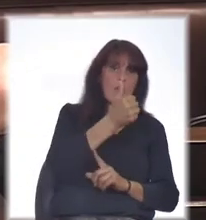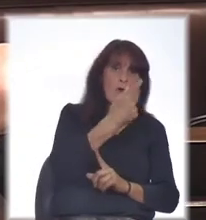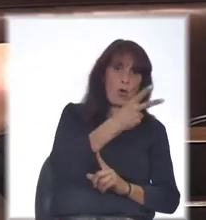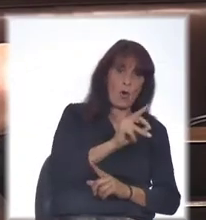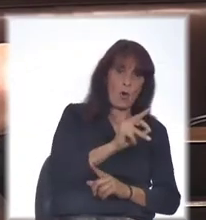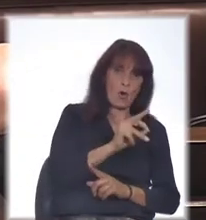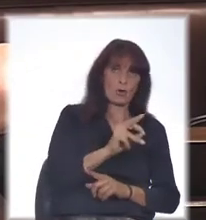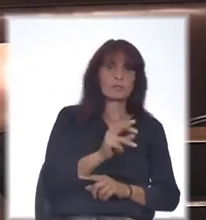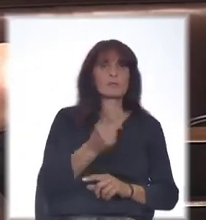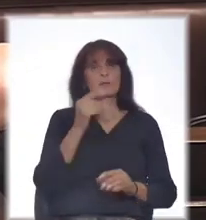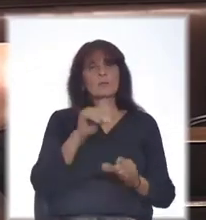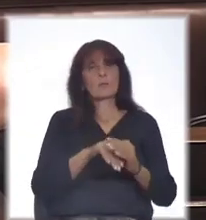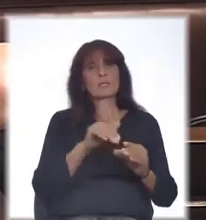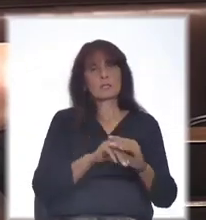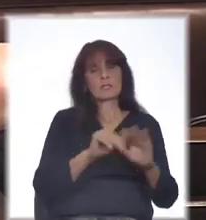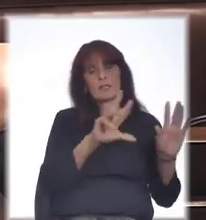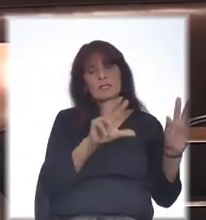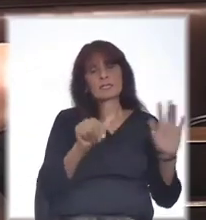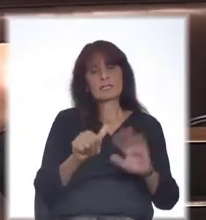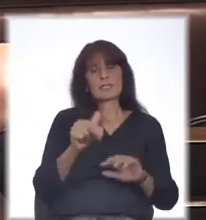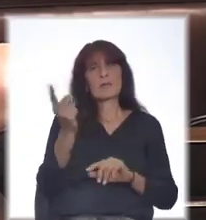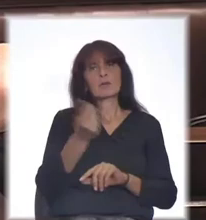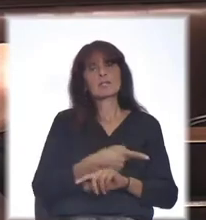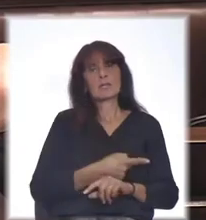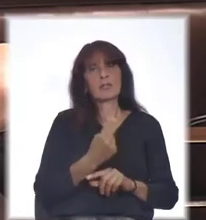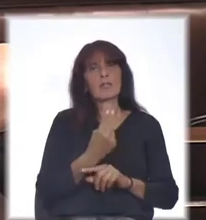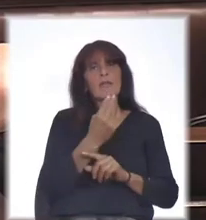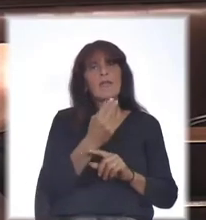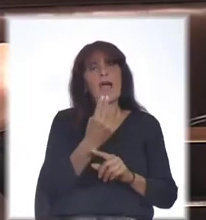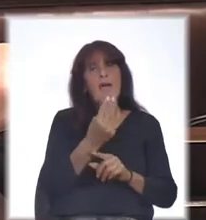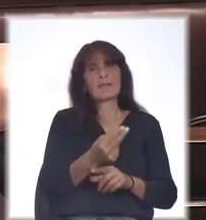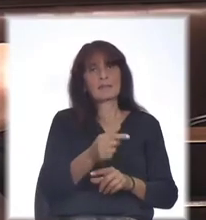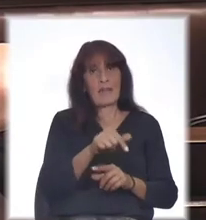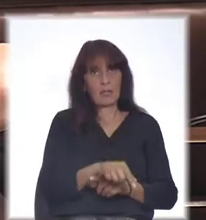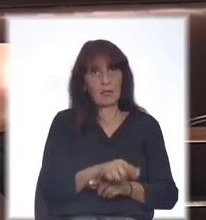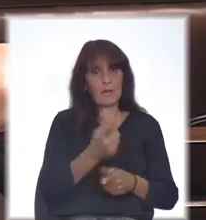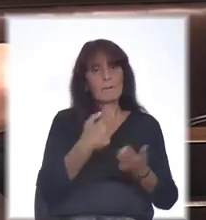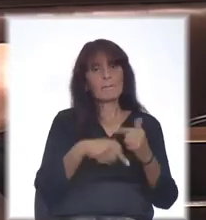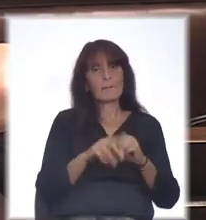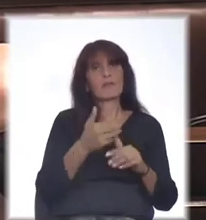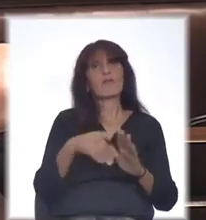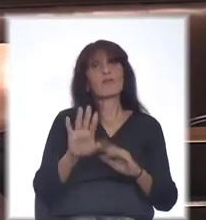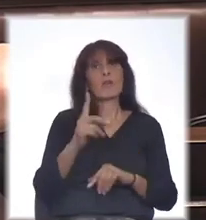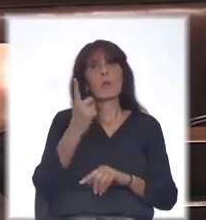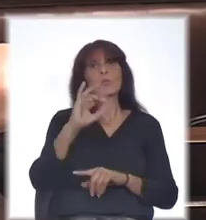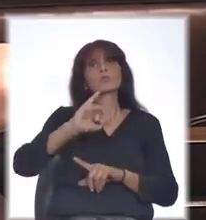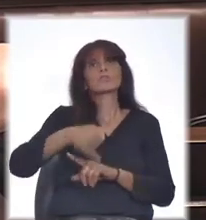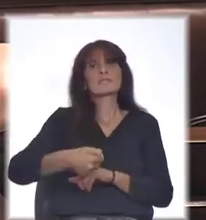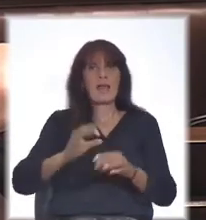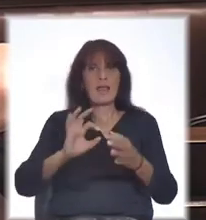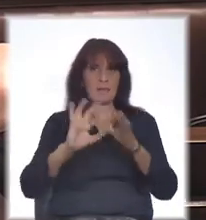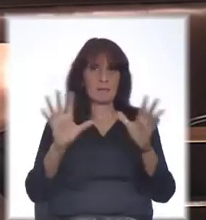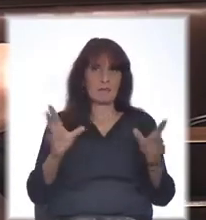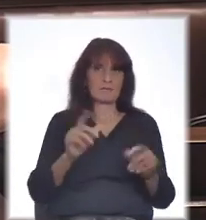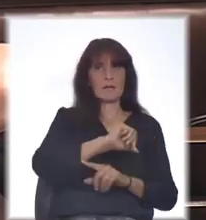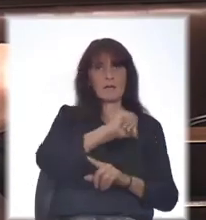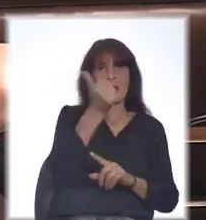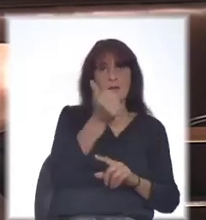una votación del 86% habilitados, pero fue un sí a la democracia. Ganó el no